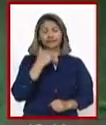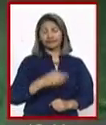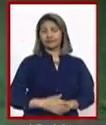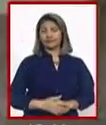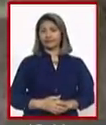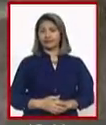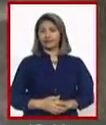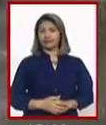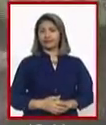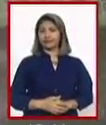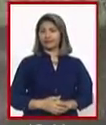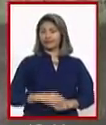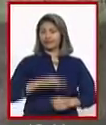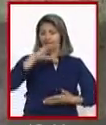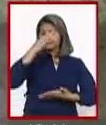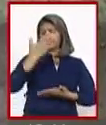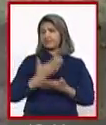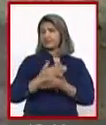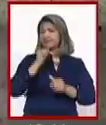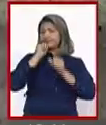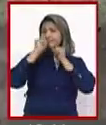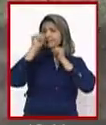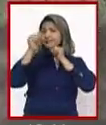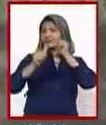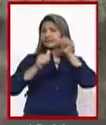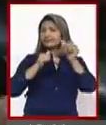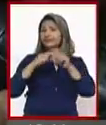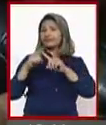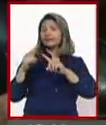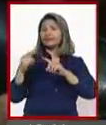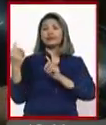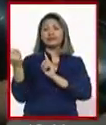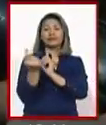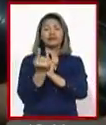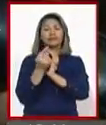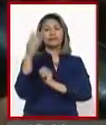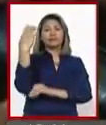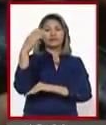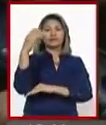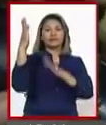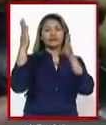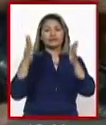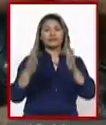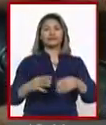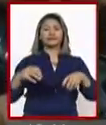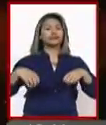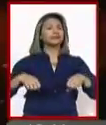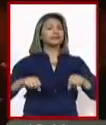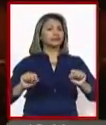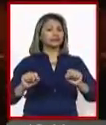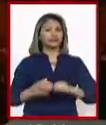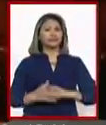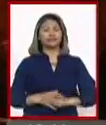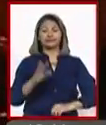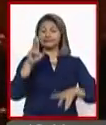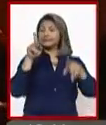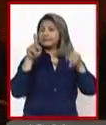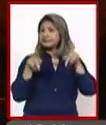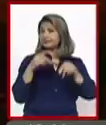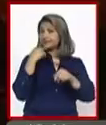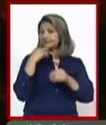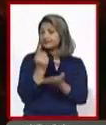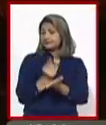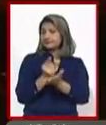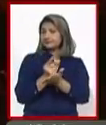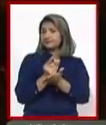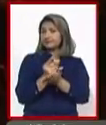pistola. Y mi hijo vino gritando, era unos colombianos, eran en una moto. Los presuntos delincuentes